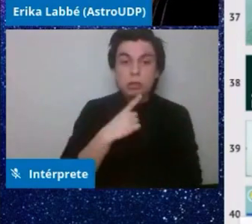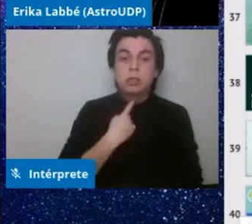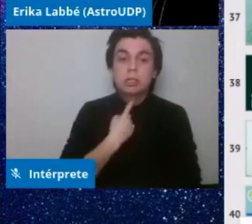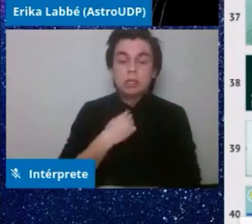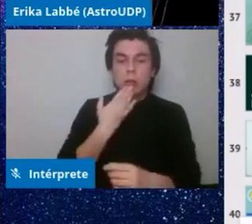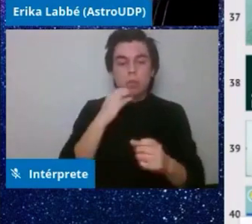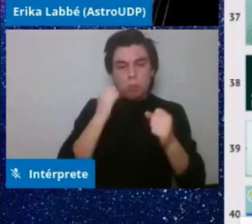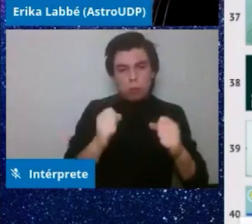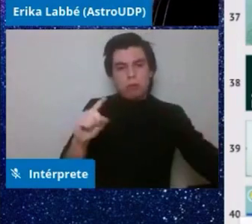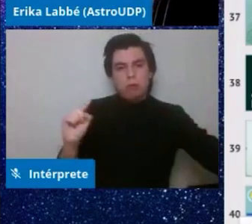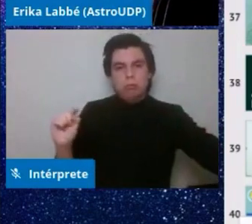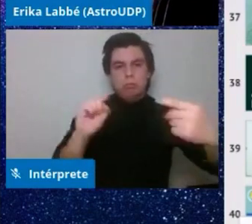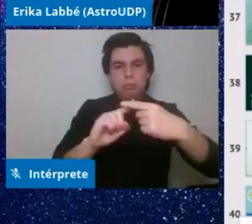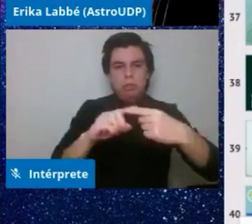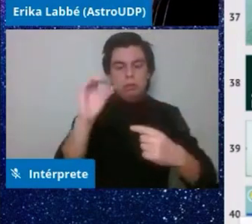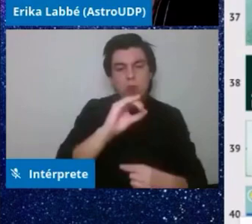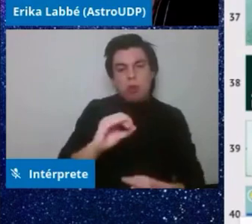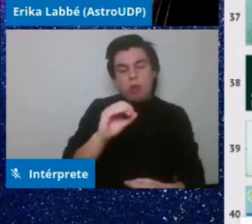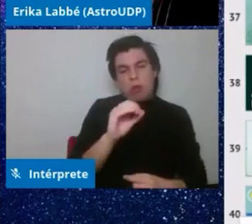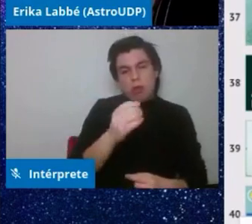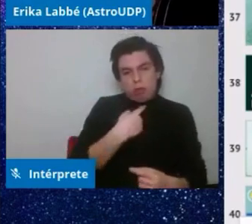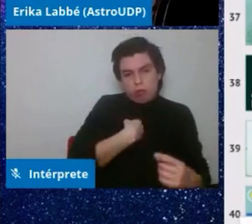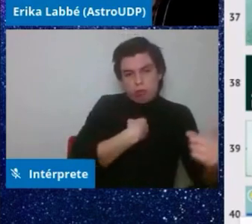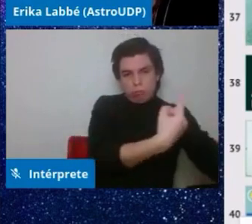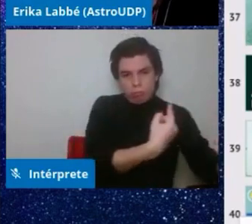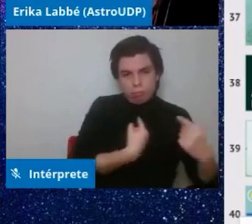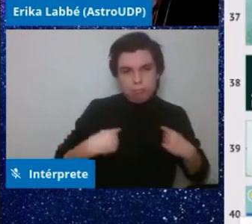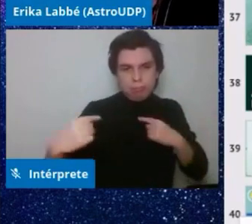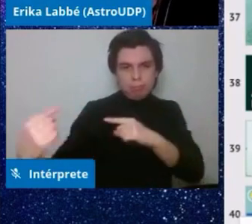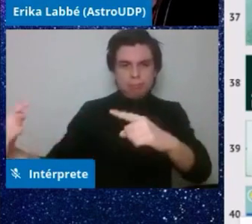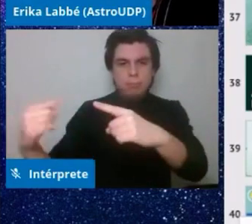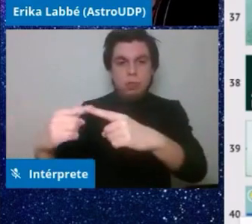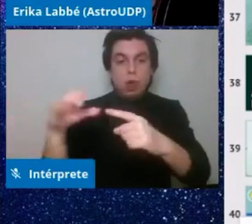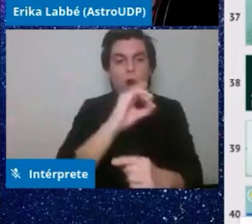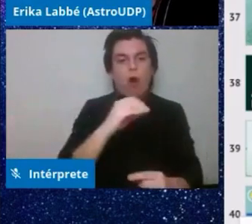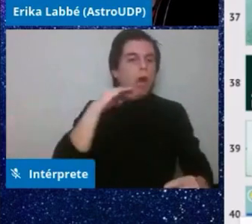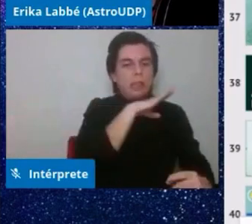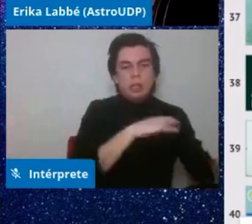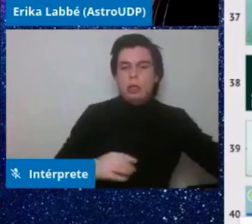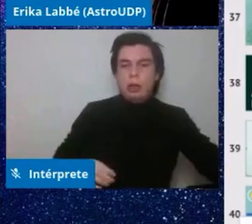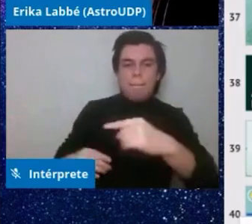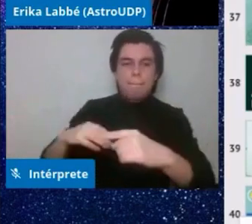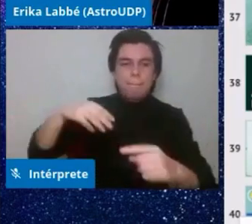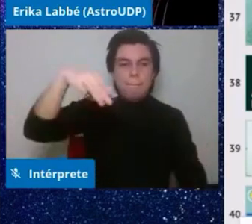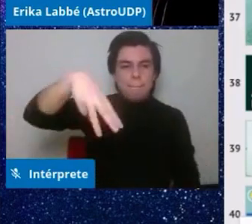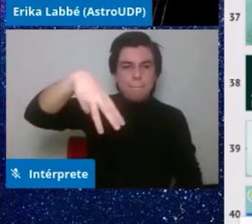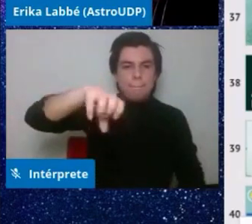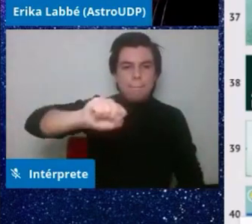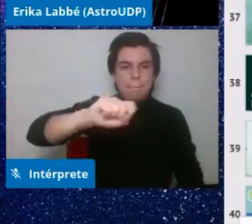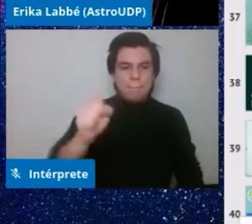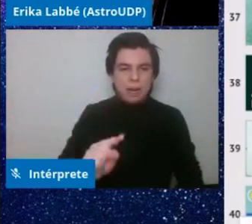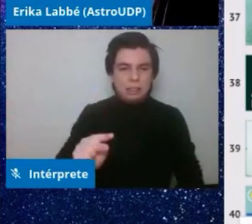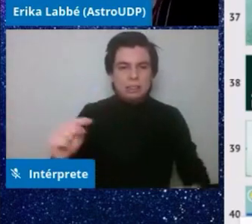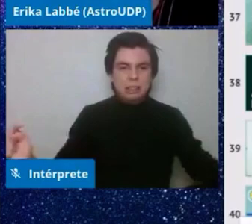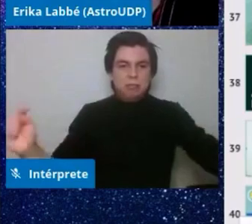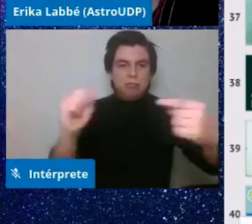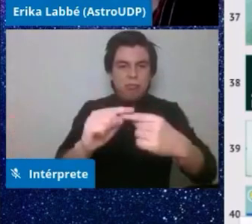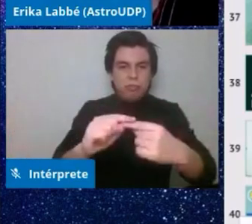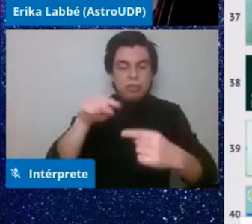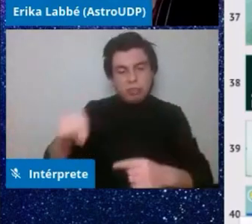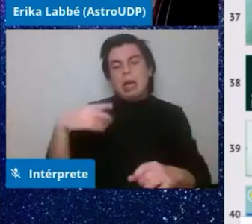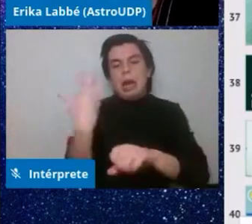contactarse directamente con las redes sociales de Astrofísica Más y rápidamente van a poder tener más información. Sí, Bueno, claro,